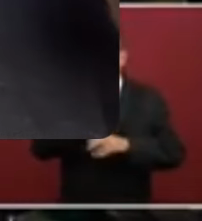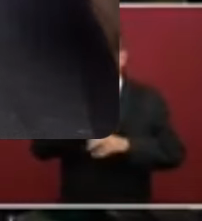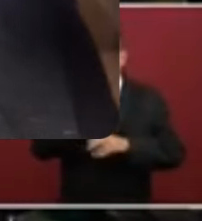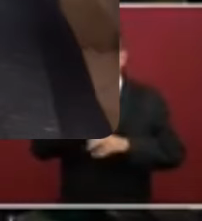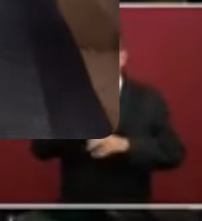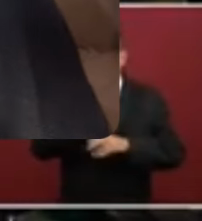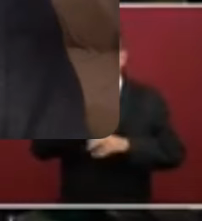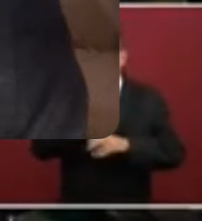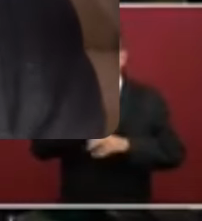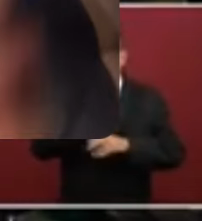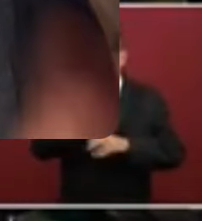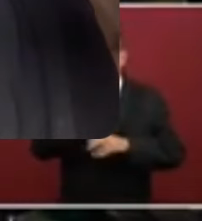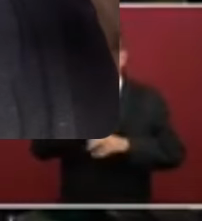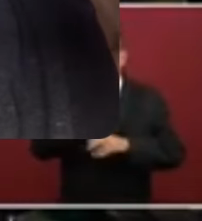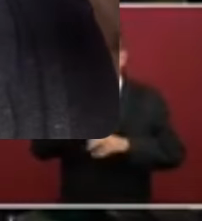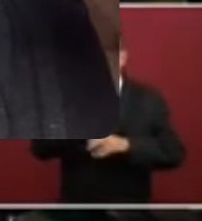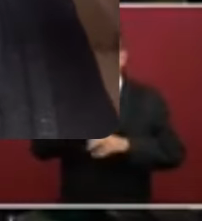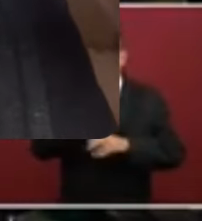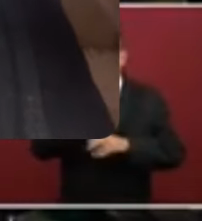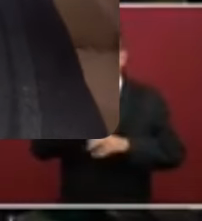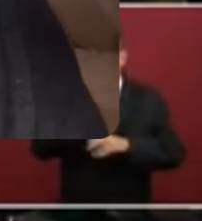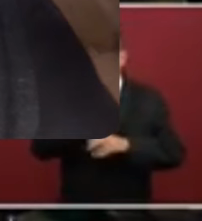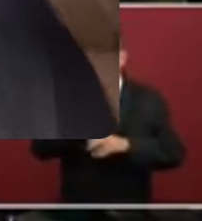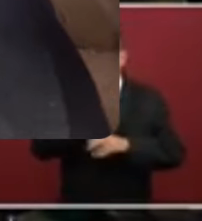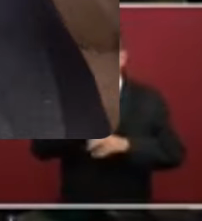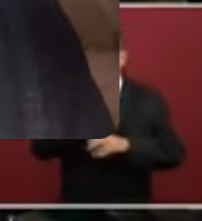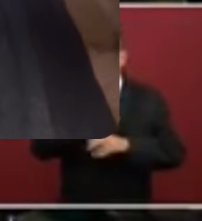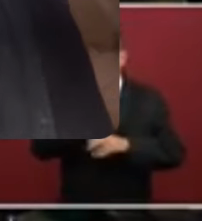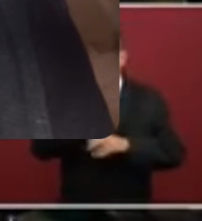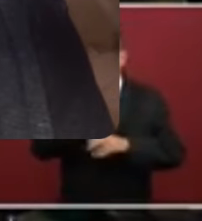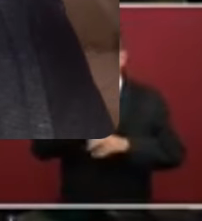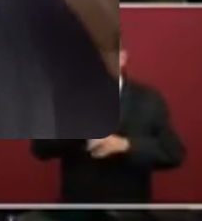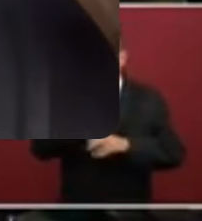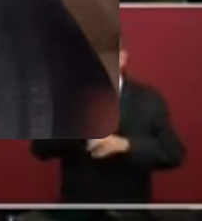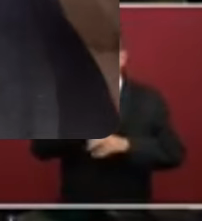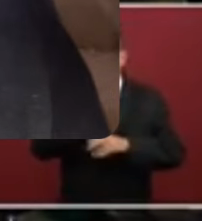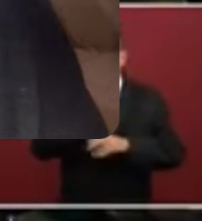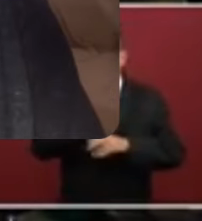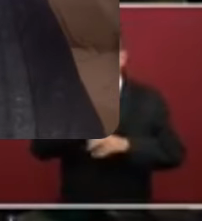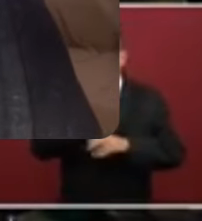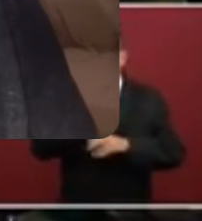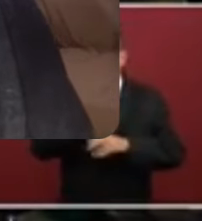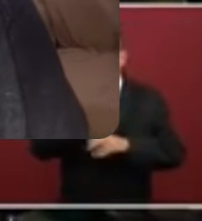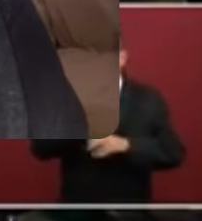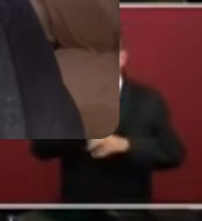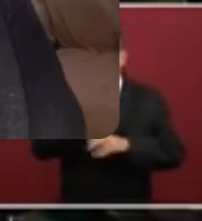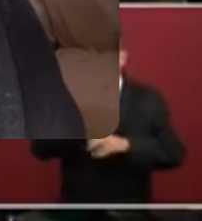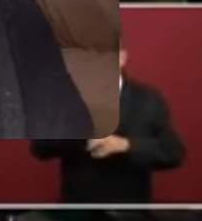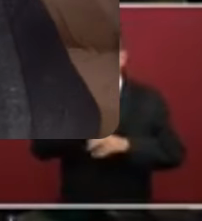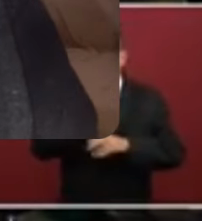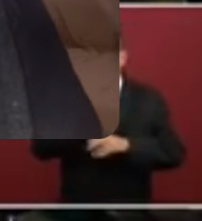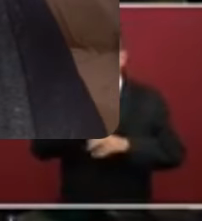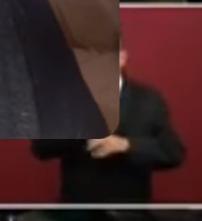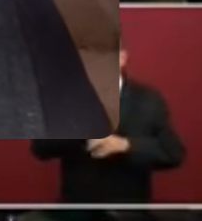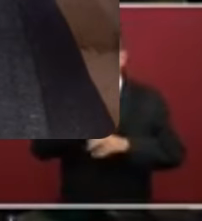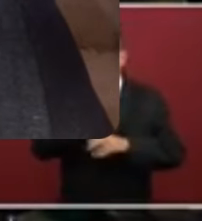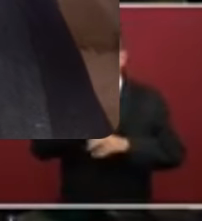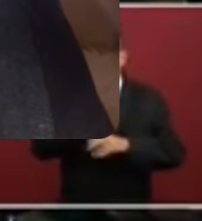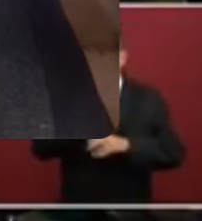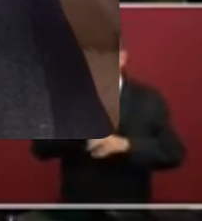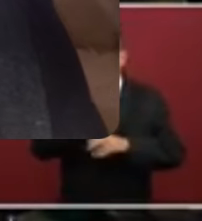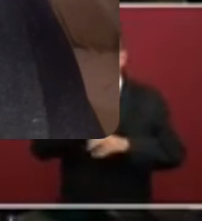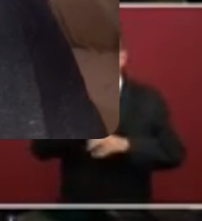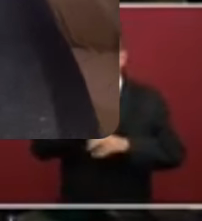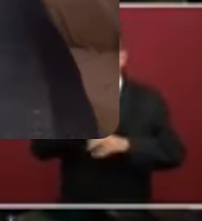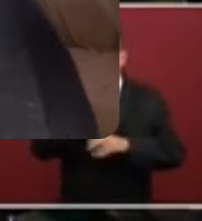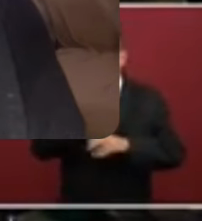mandatario mexicano, ¿qué le hace pensar que esto es posible? Vamos a desmenuzar esto y algunos otros puntos a lo largo y ancho de los